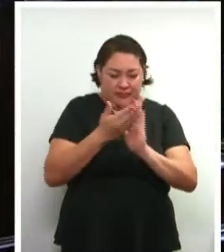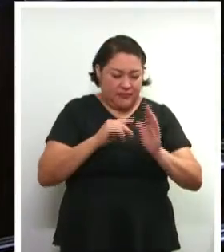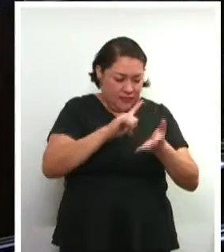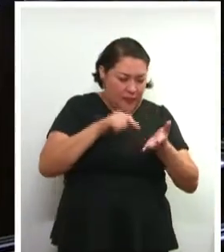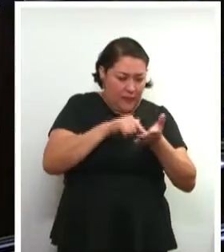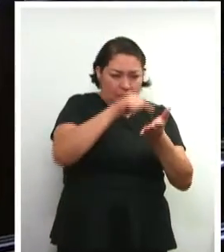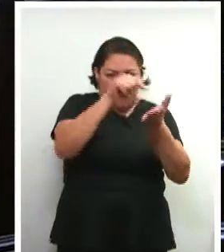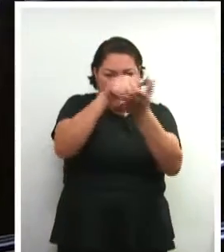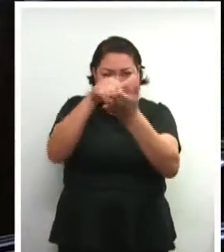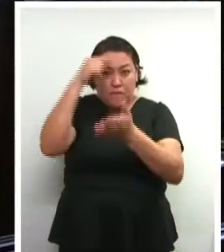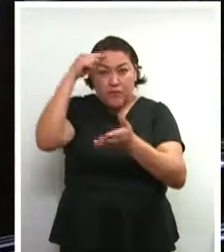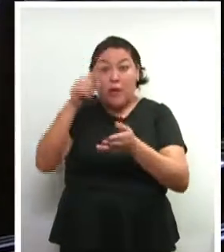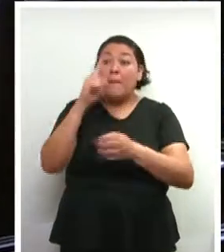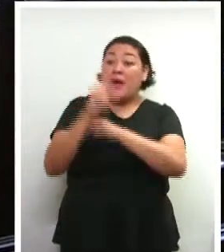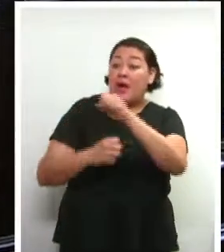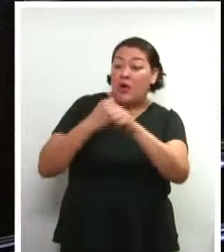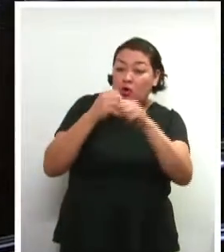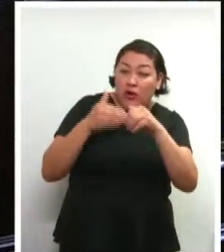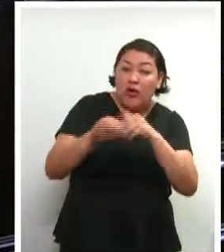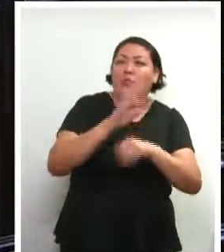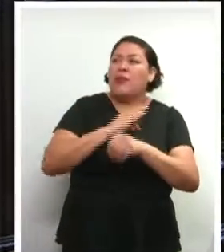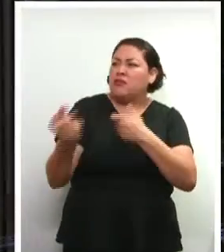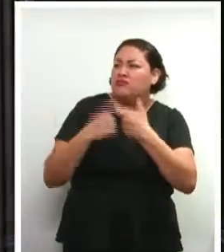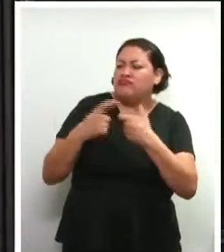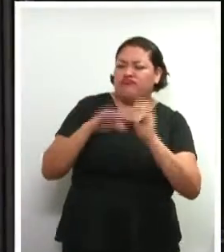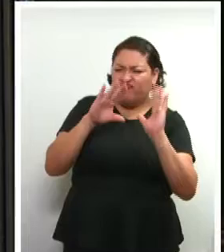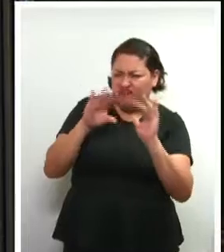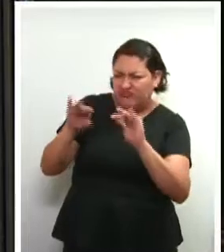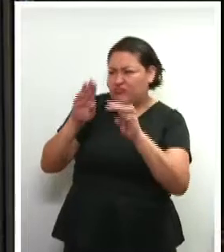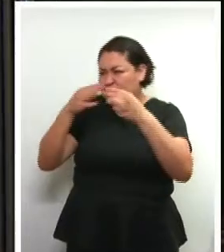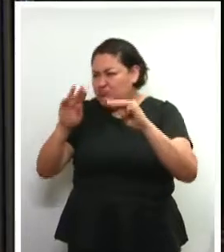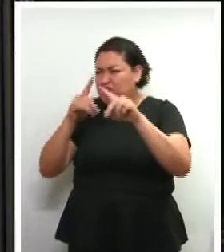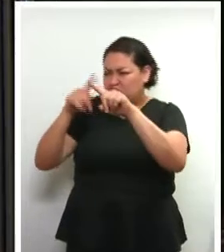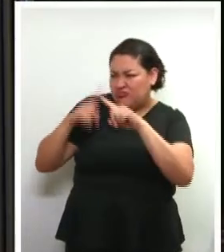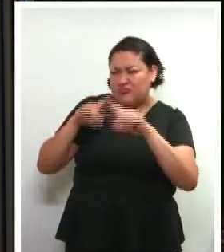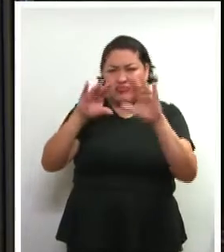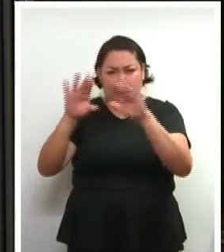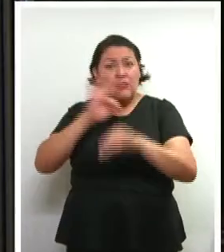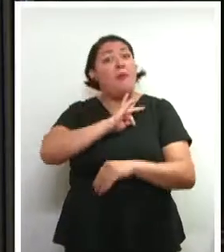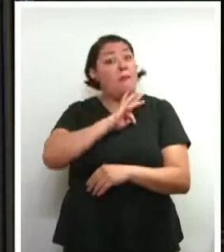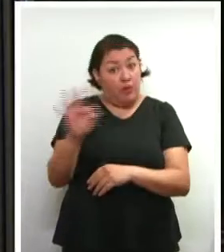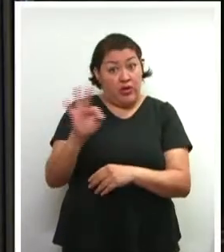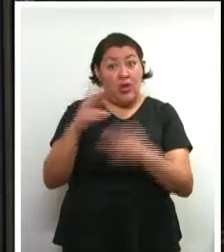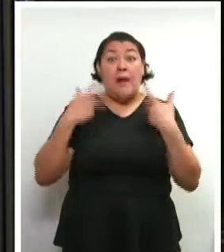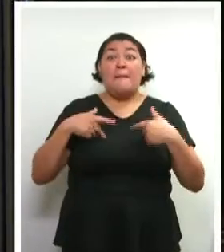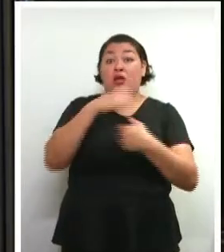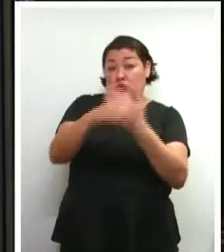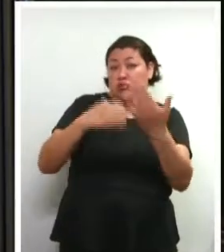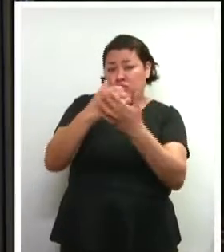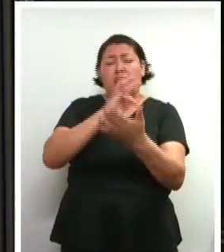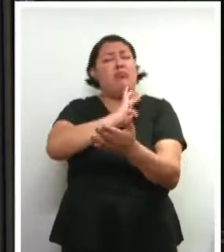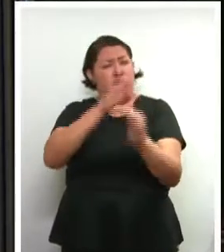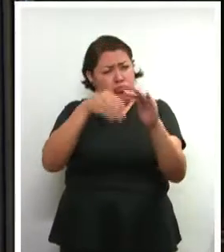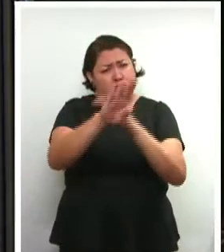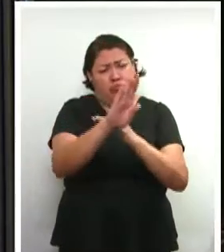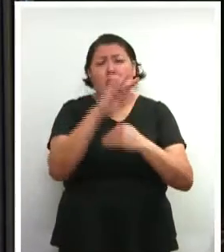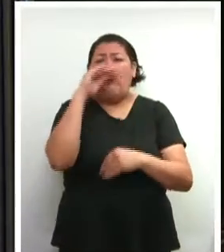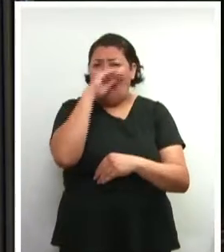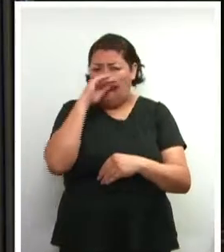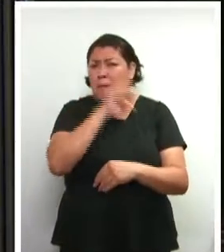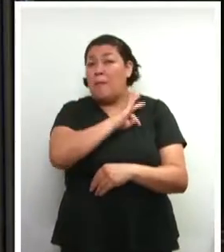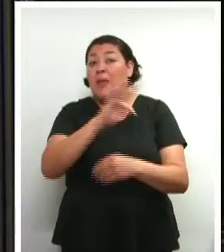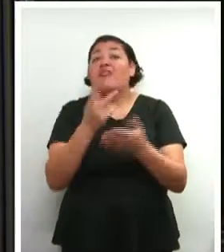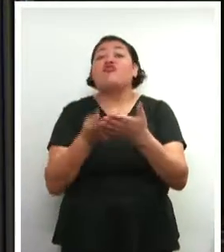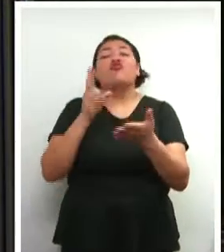programa de calidad durante todo el año. Todos los habitantes de la Ciudad de México tendrán derecho no solo a la cultura, sino en los sitios donde viven, sino